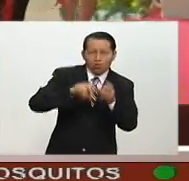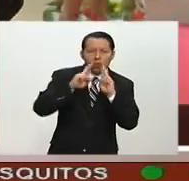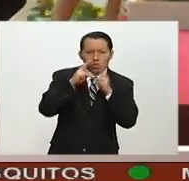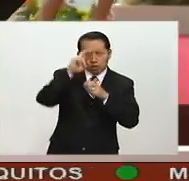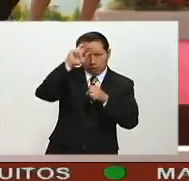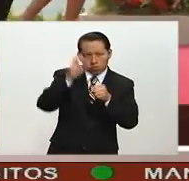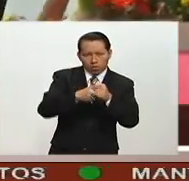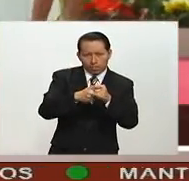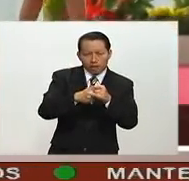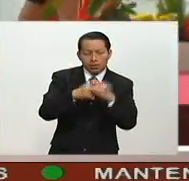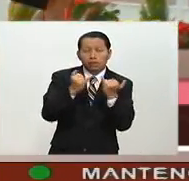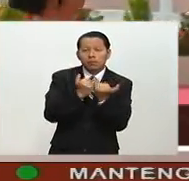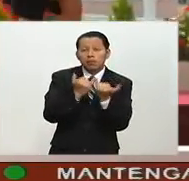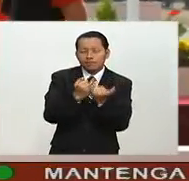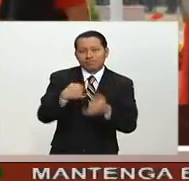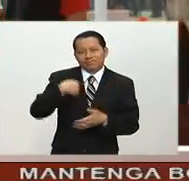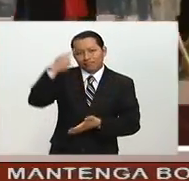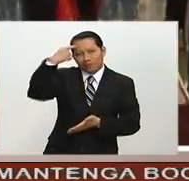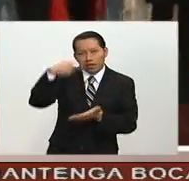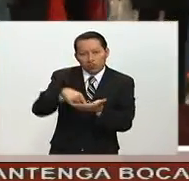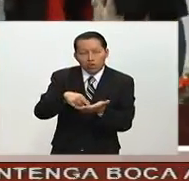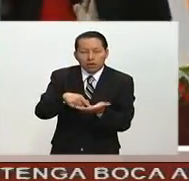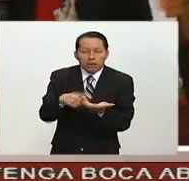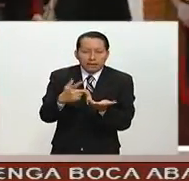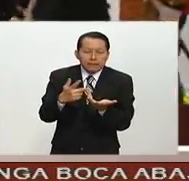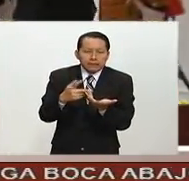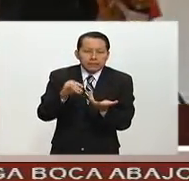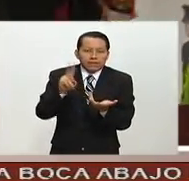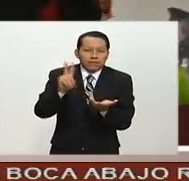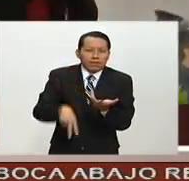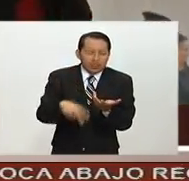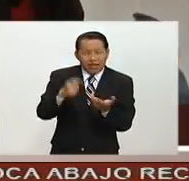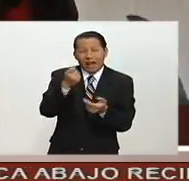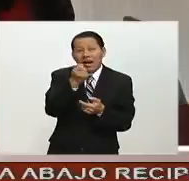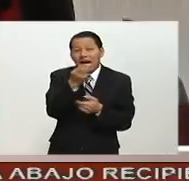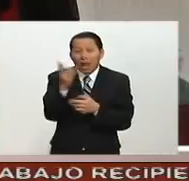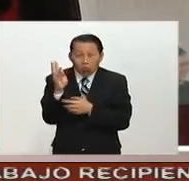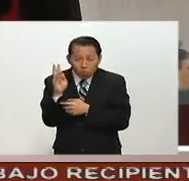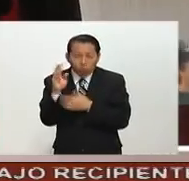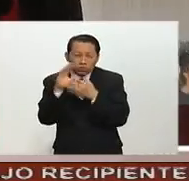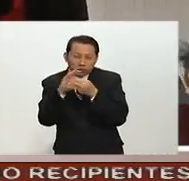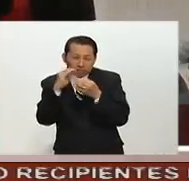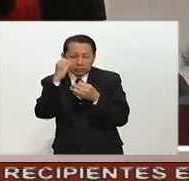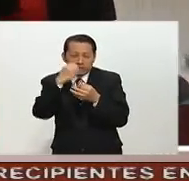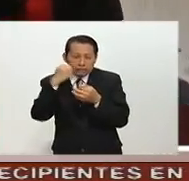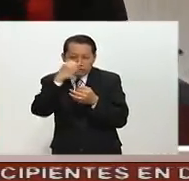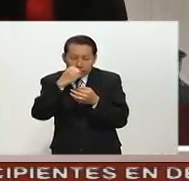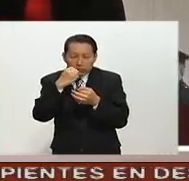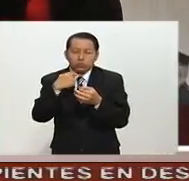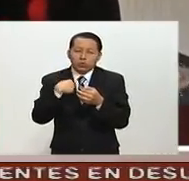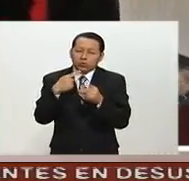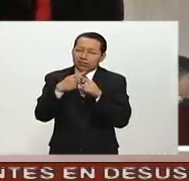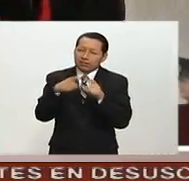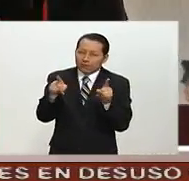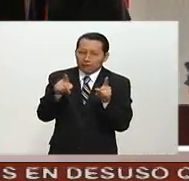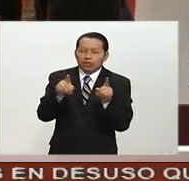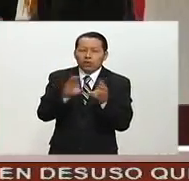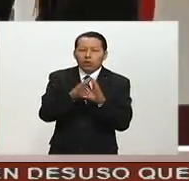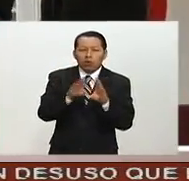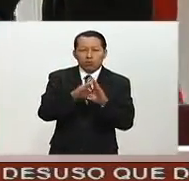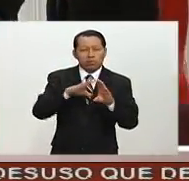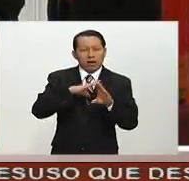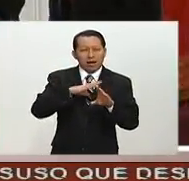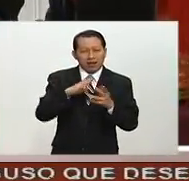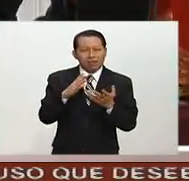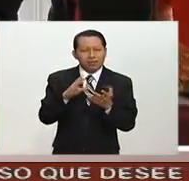Entonces, yo creo que difiero un poco de algunos analistas respecto de que esto está entrando por algún